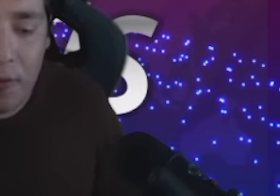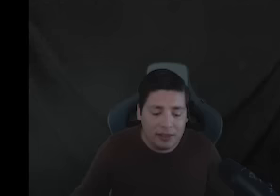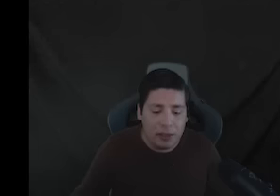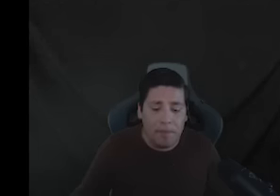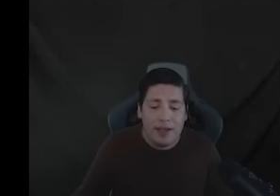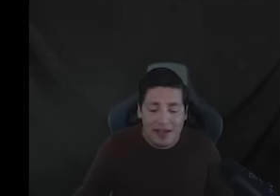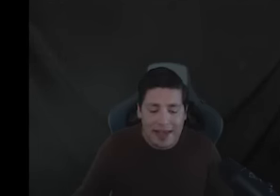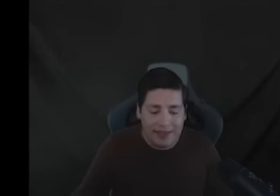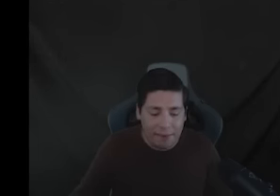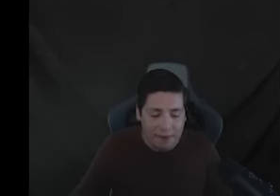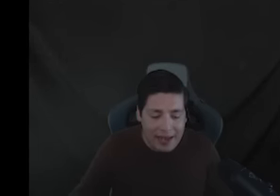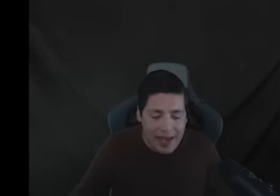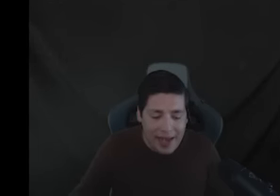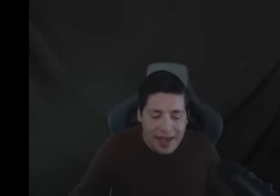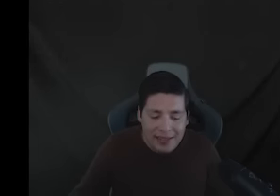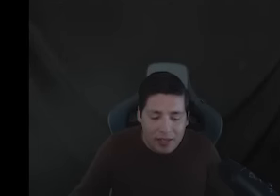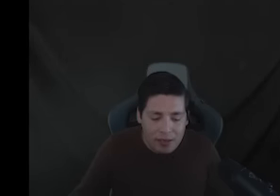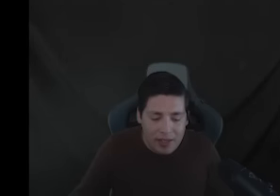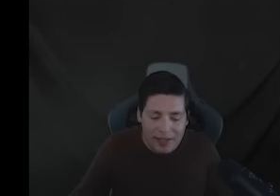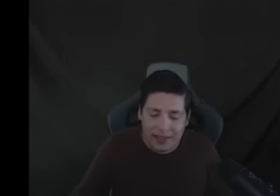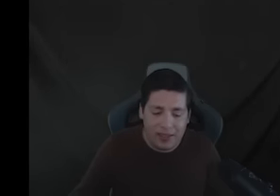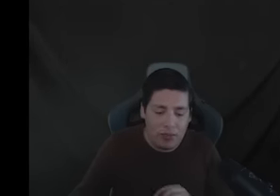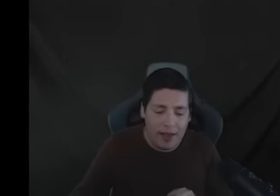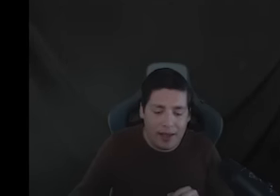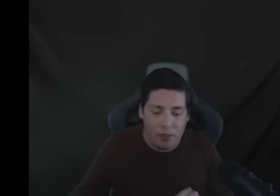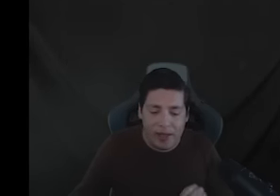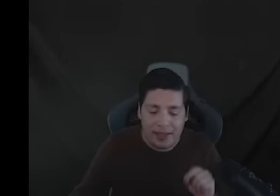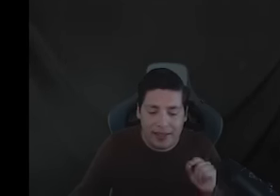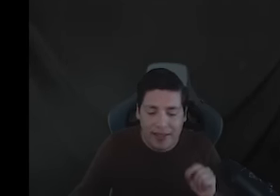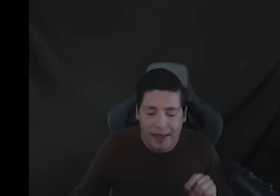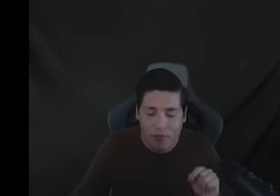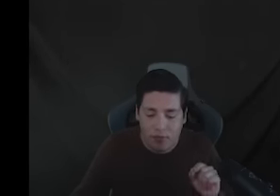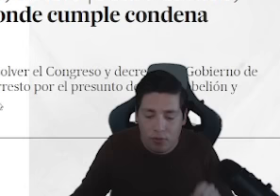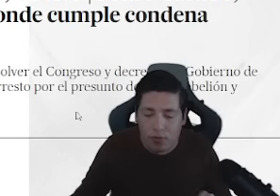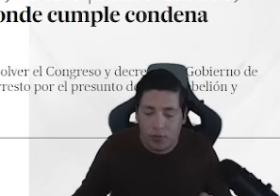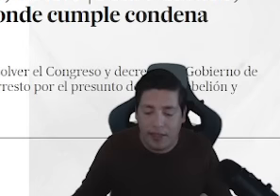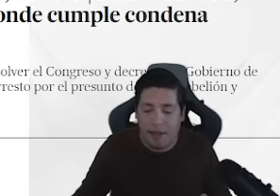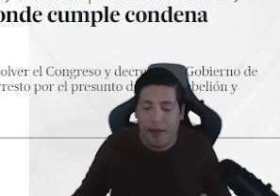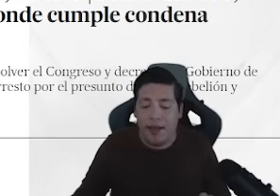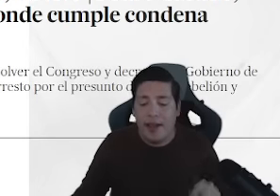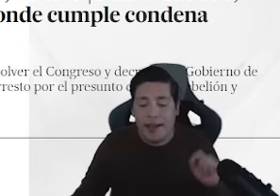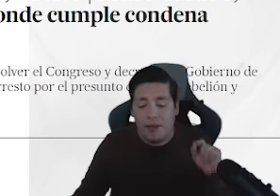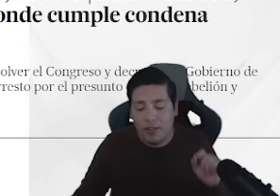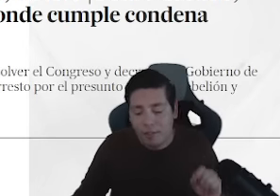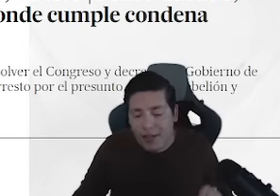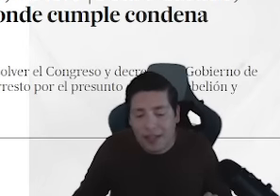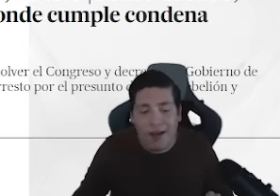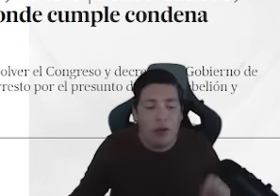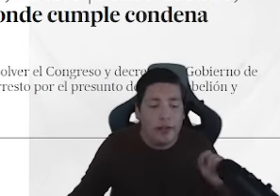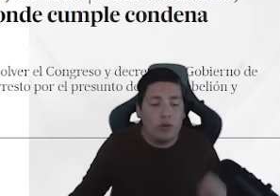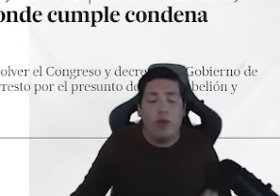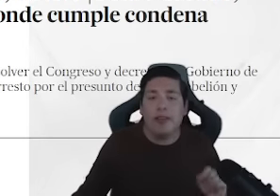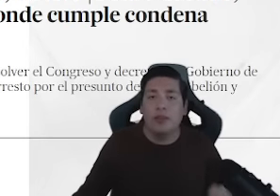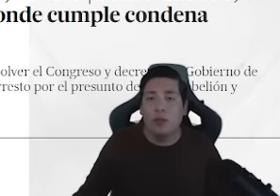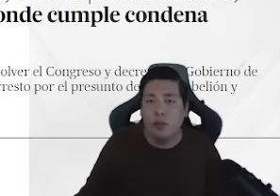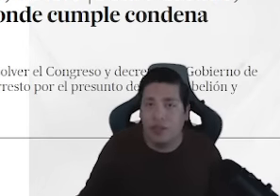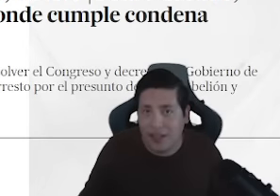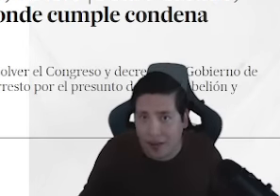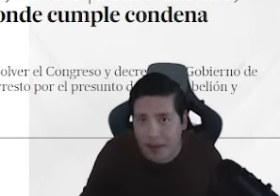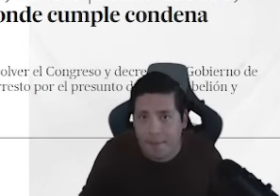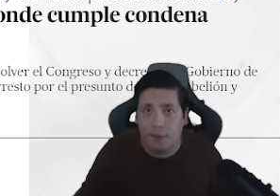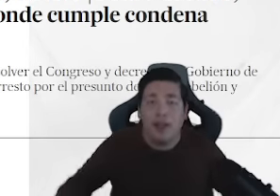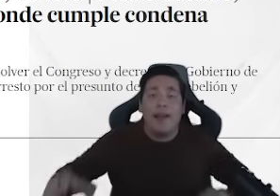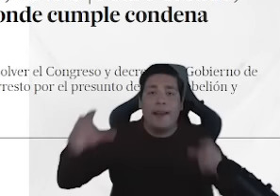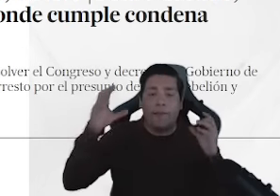la información. Y es que familia, esta noticia sin lugar a dudas está dando mucho de qué hablar y nos demuestra lo que todas y todos